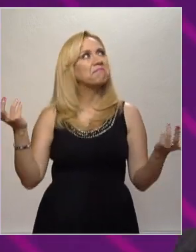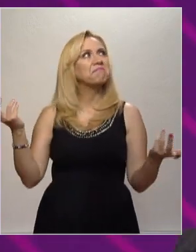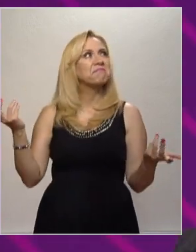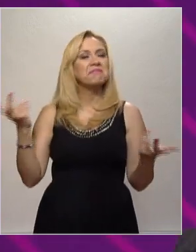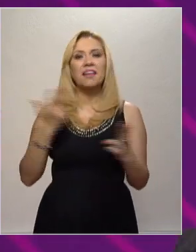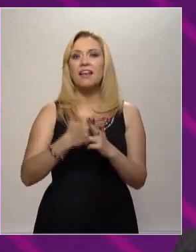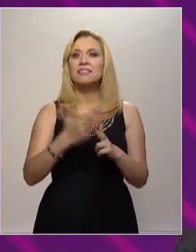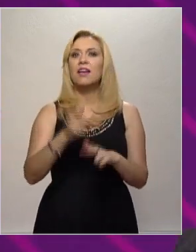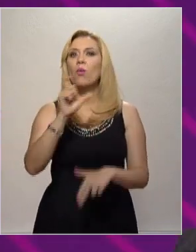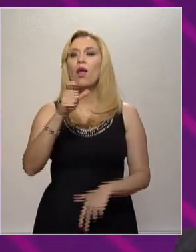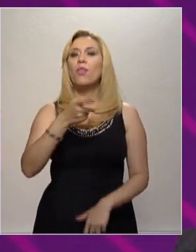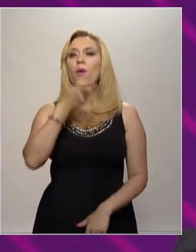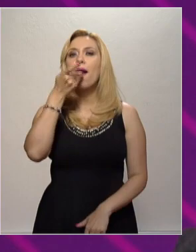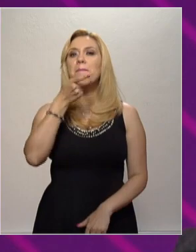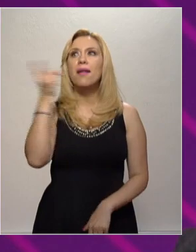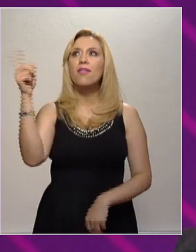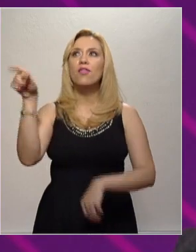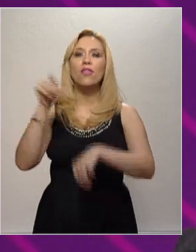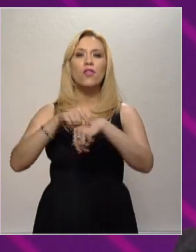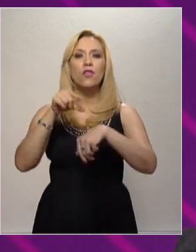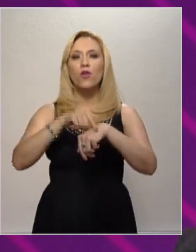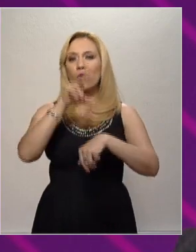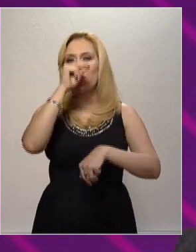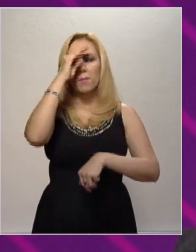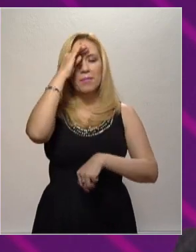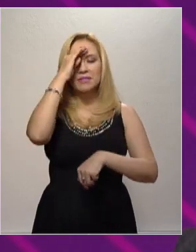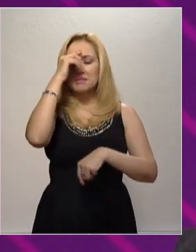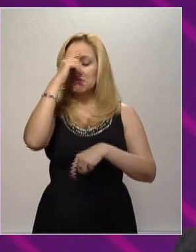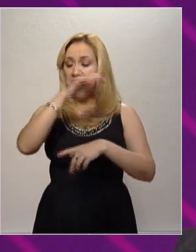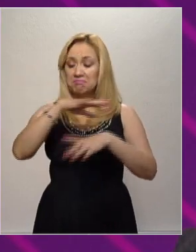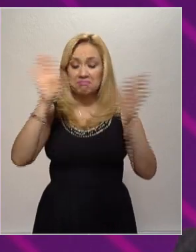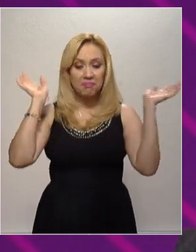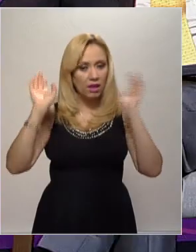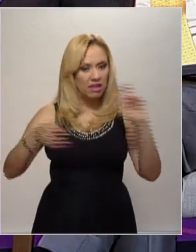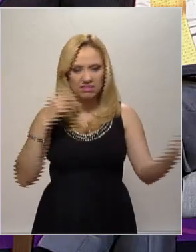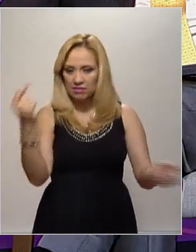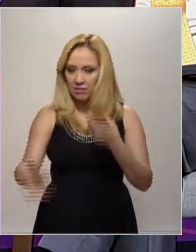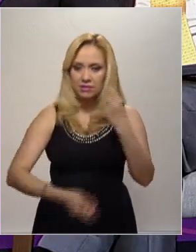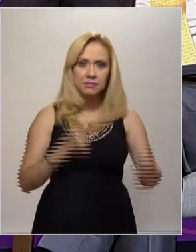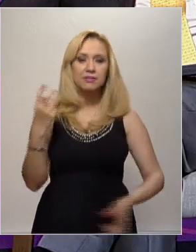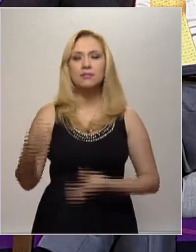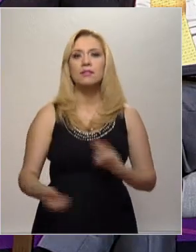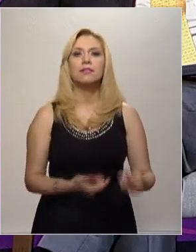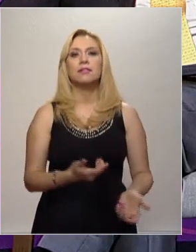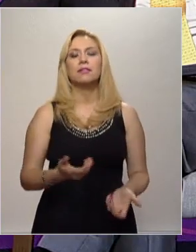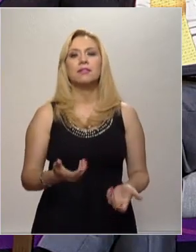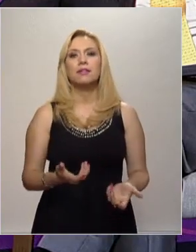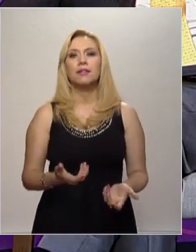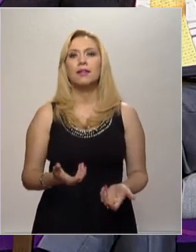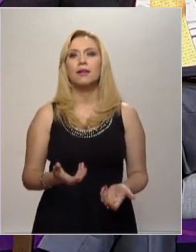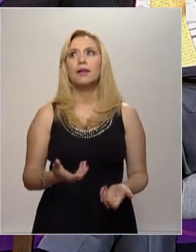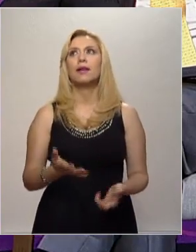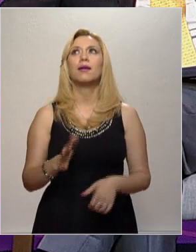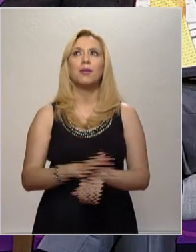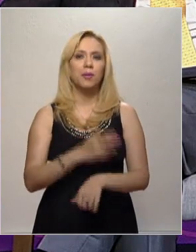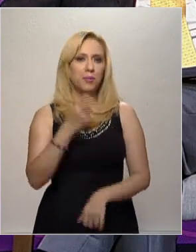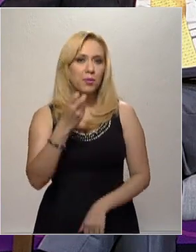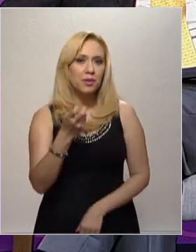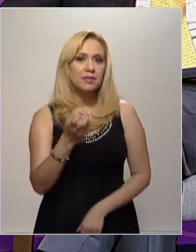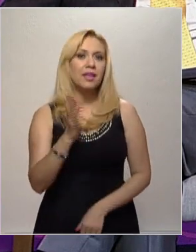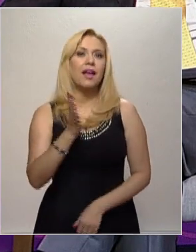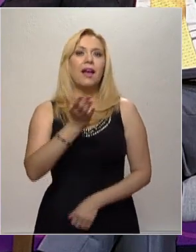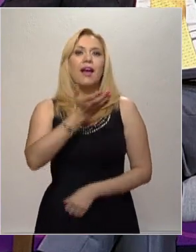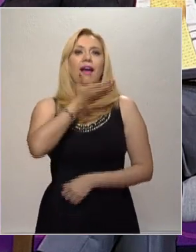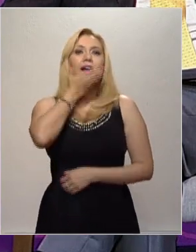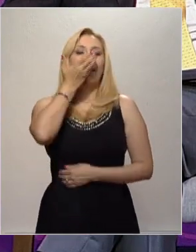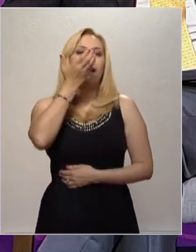en el lenguaje que utilizan están incorporadas ya las estructuras de poder de las que estamos hablando, tiene que ver con esas predisposiciones que se